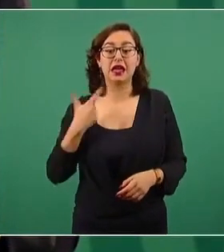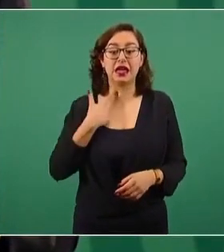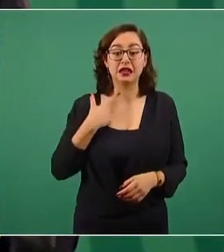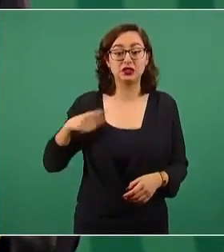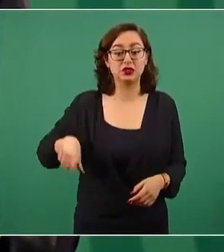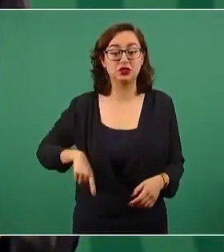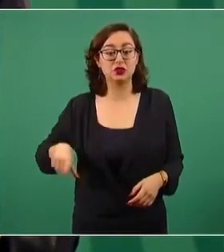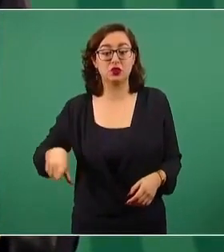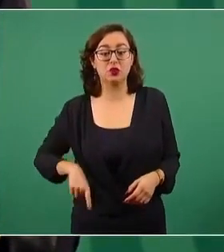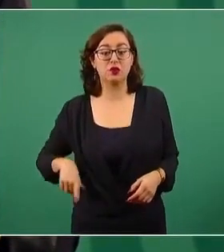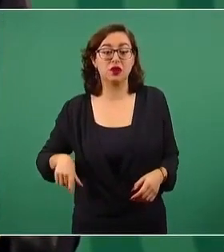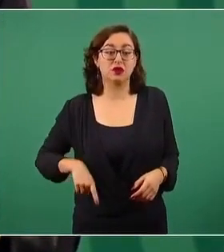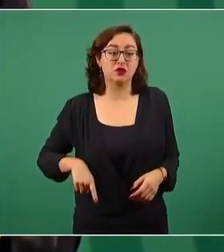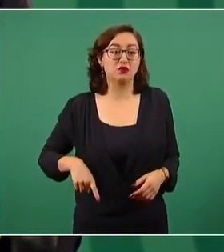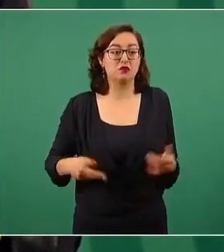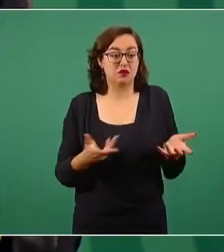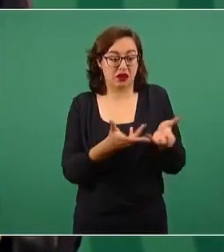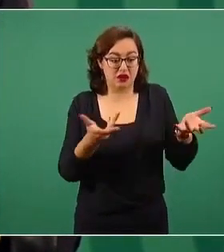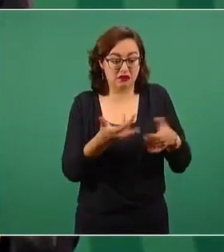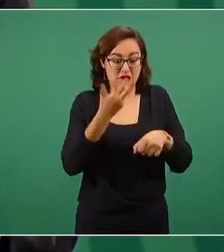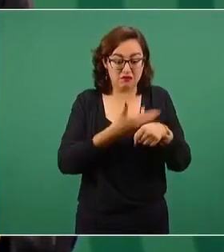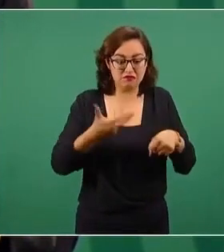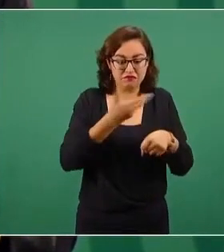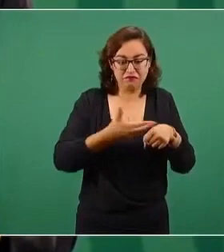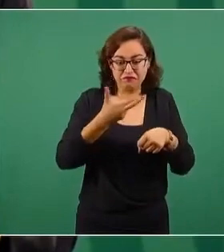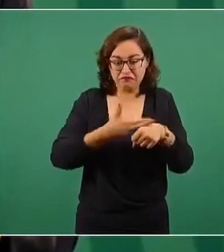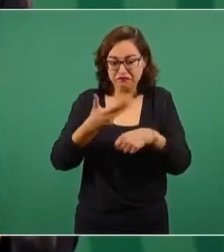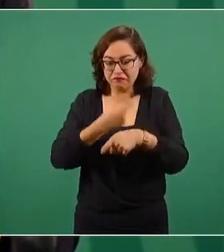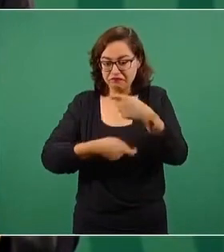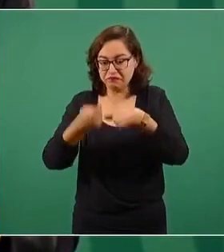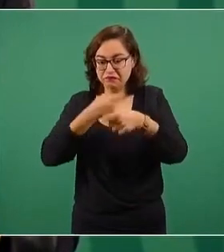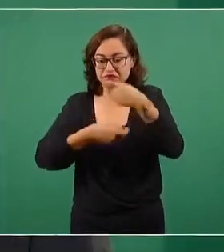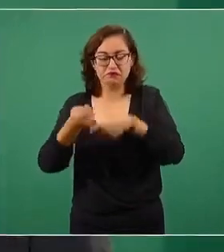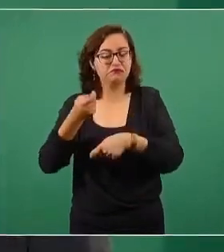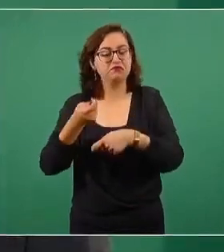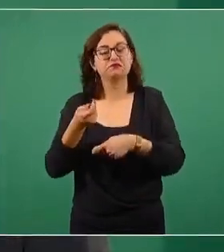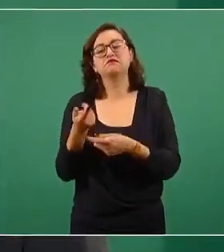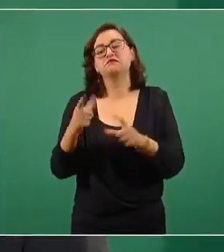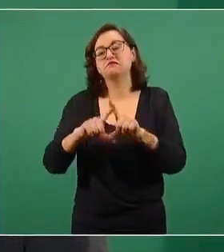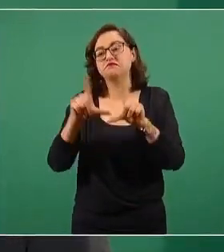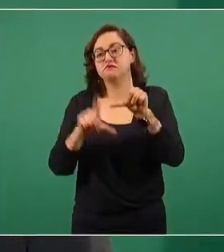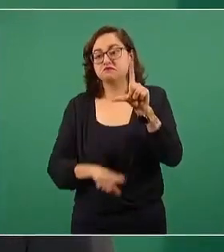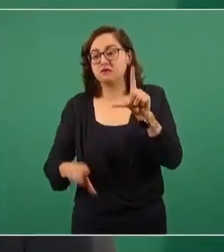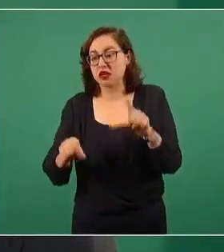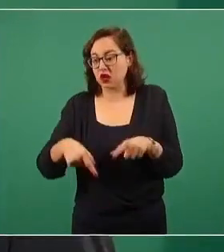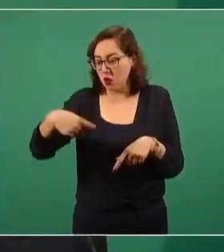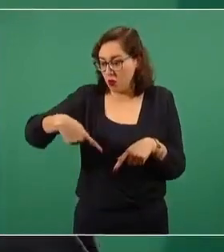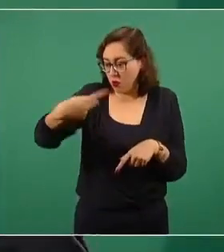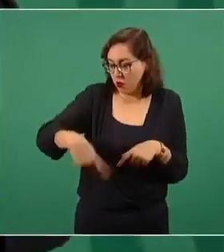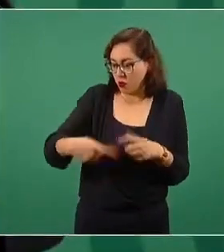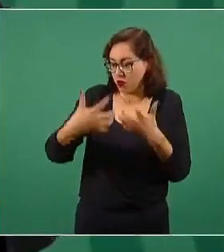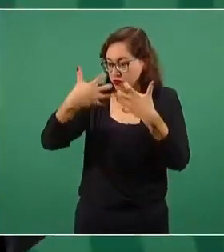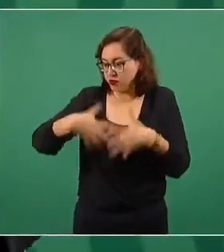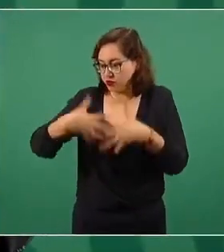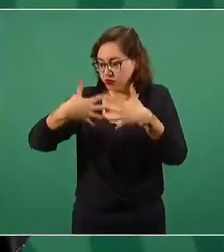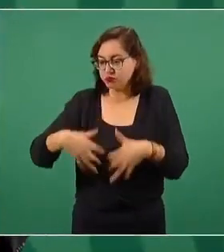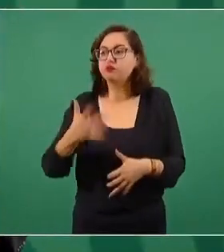comprar gasolinas en el extranjero, porque abandonaron la refinación.